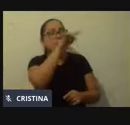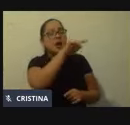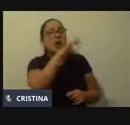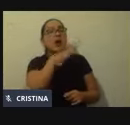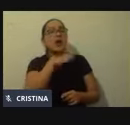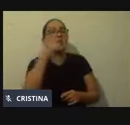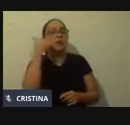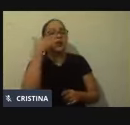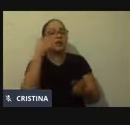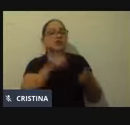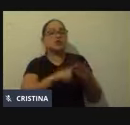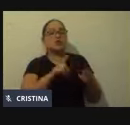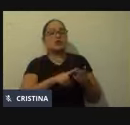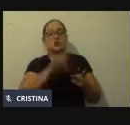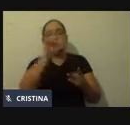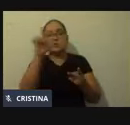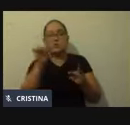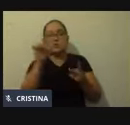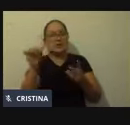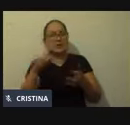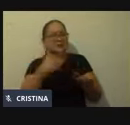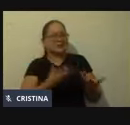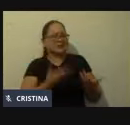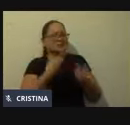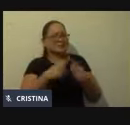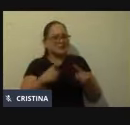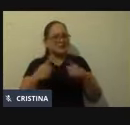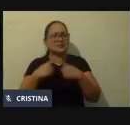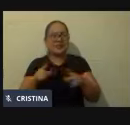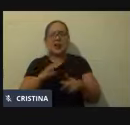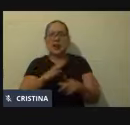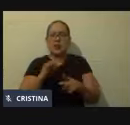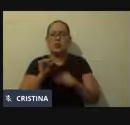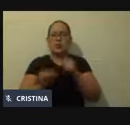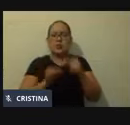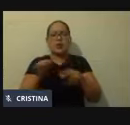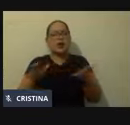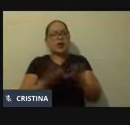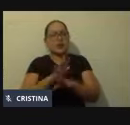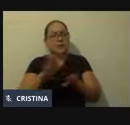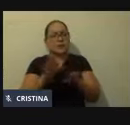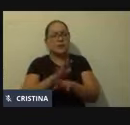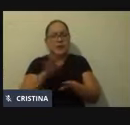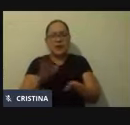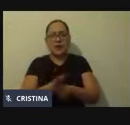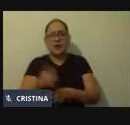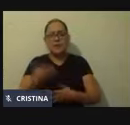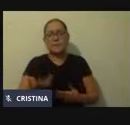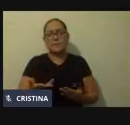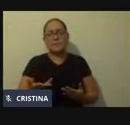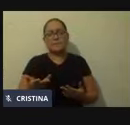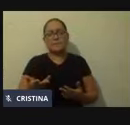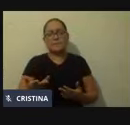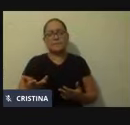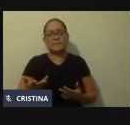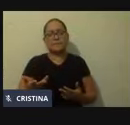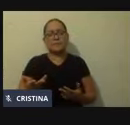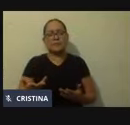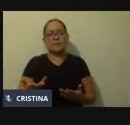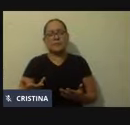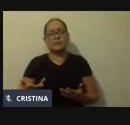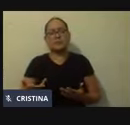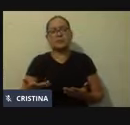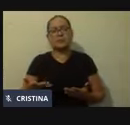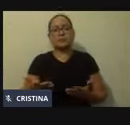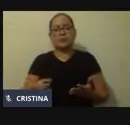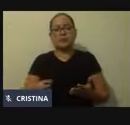teléfono, después fue un poco, o sea, ha ido evolucionando el medio, o sea, el medio de los de la generación es el